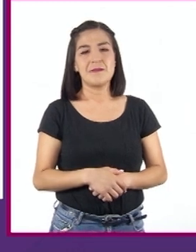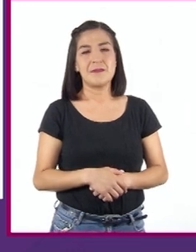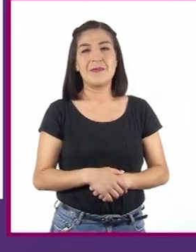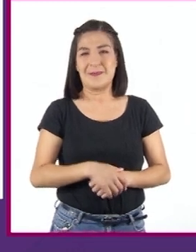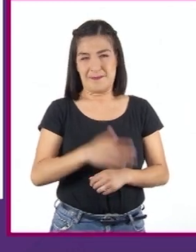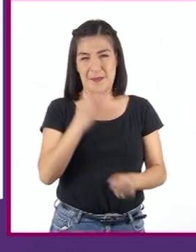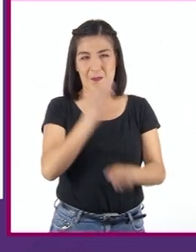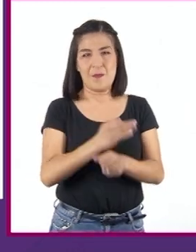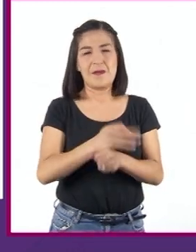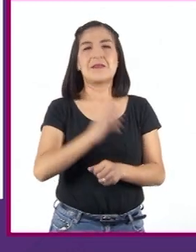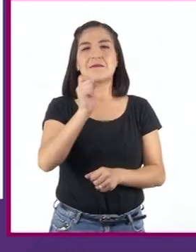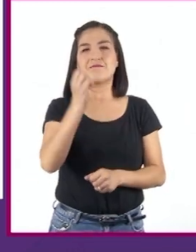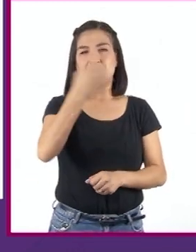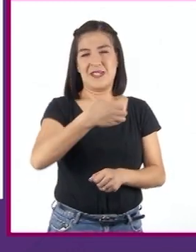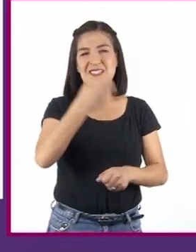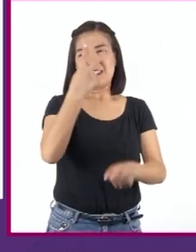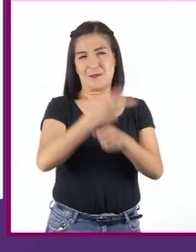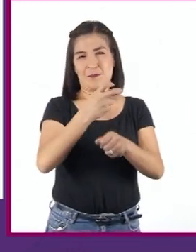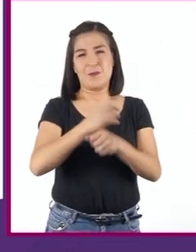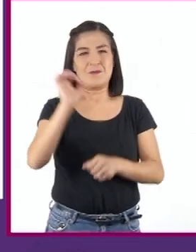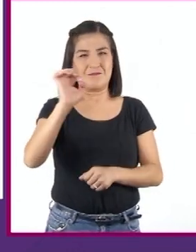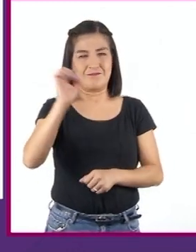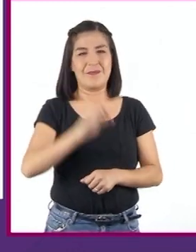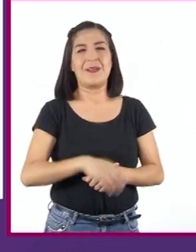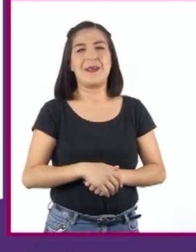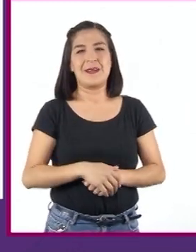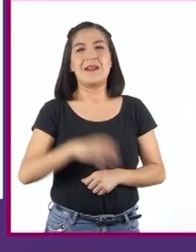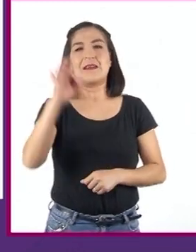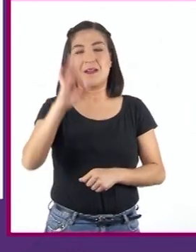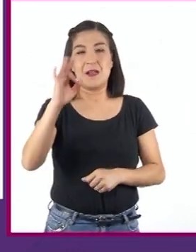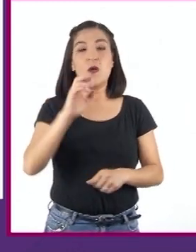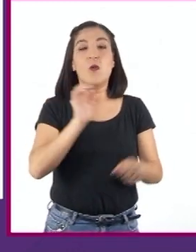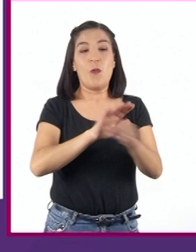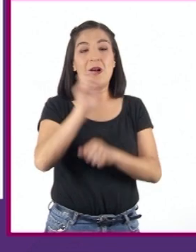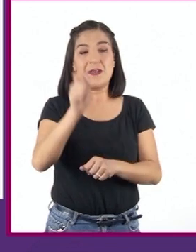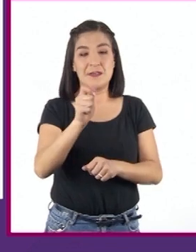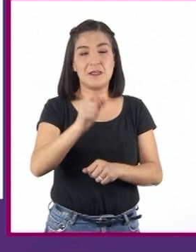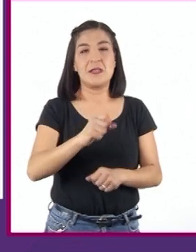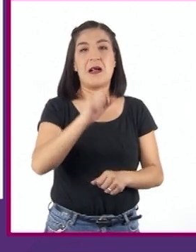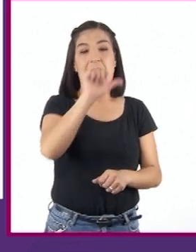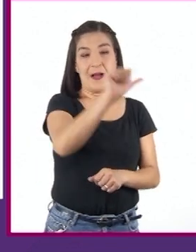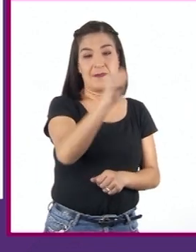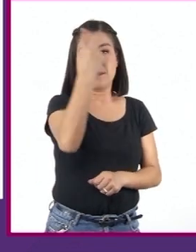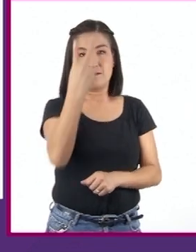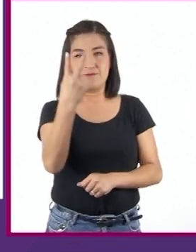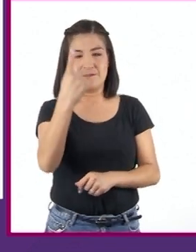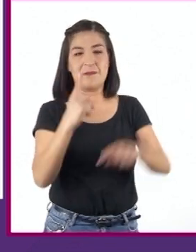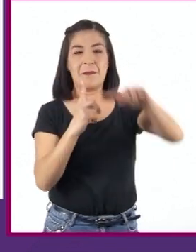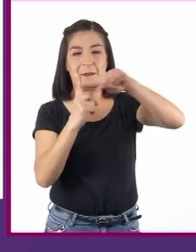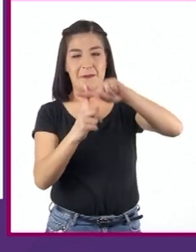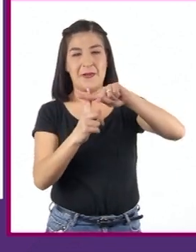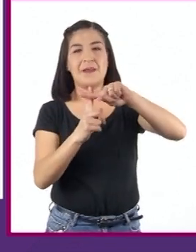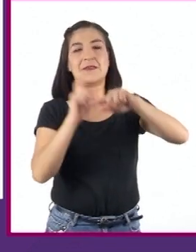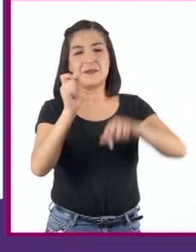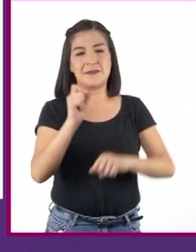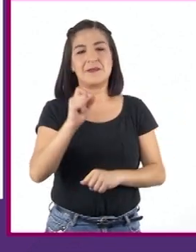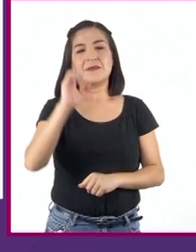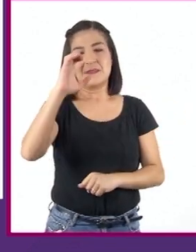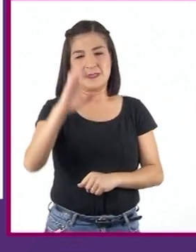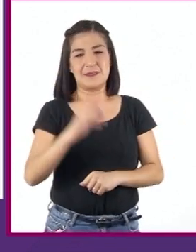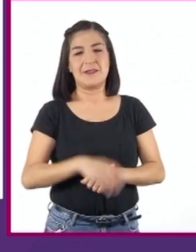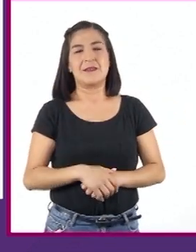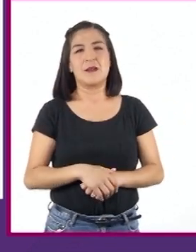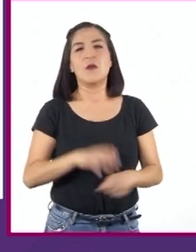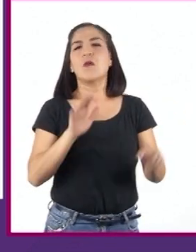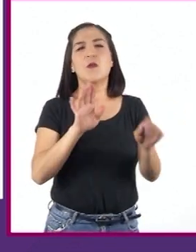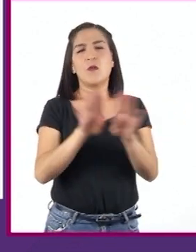Tenemos una ecuación de segundo grado de la forma ax² más c igual con 0, que se